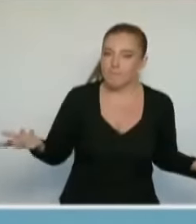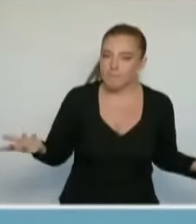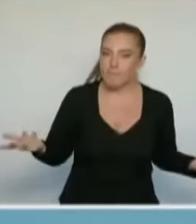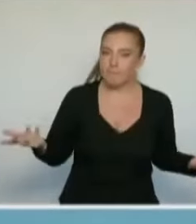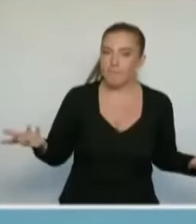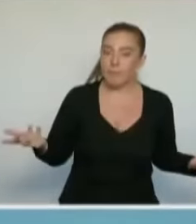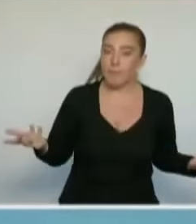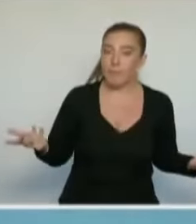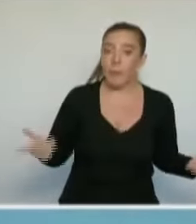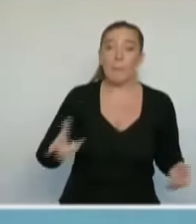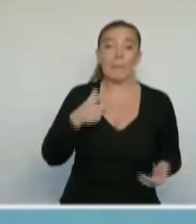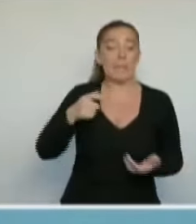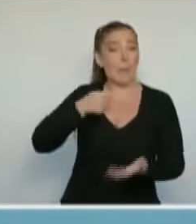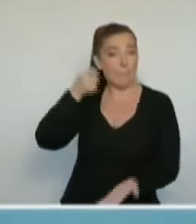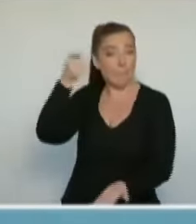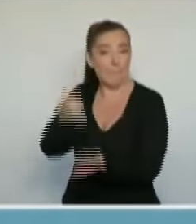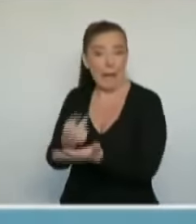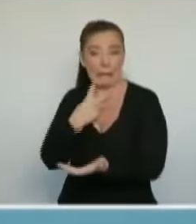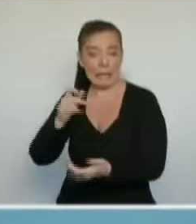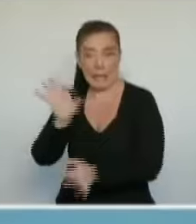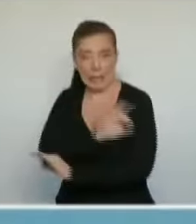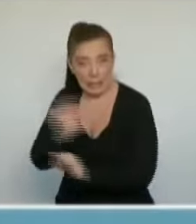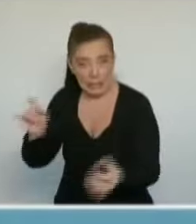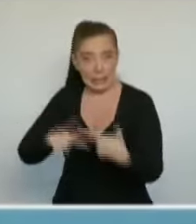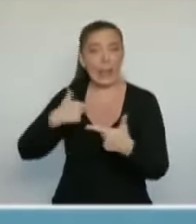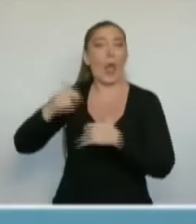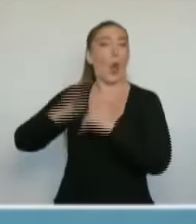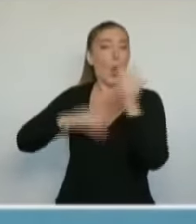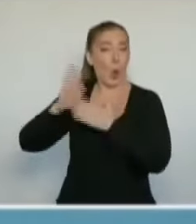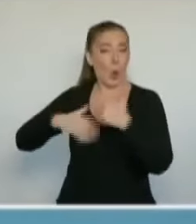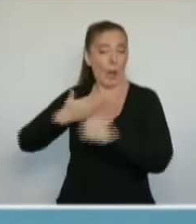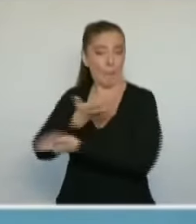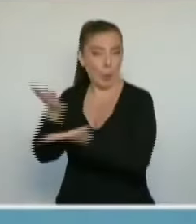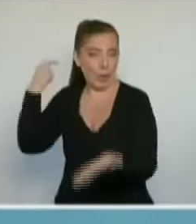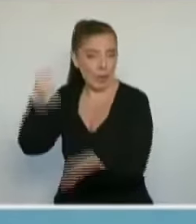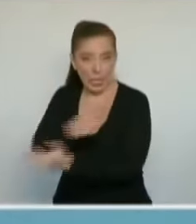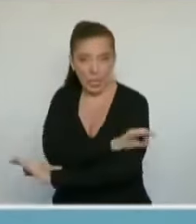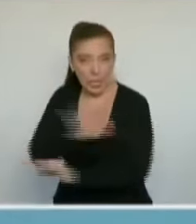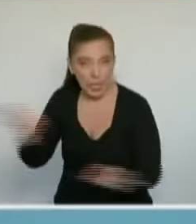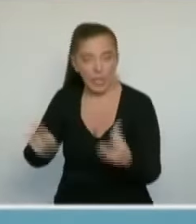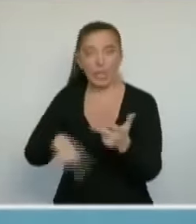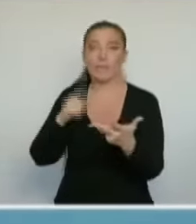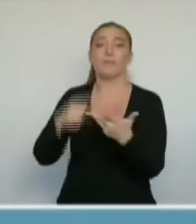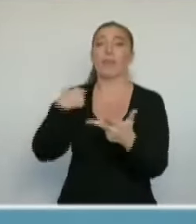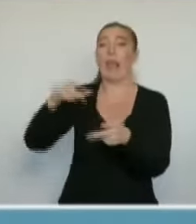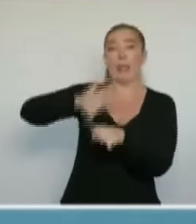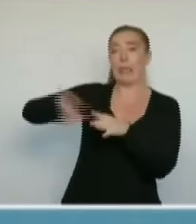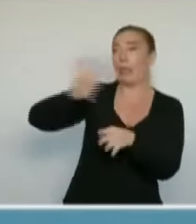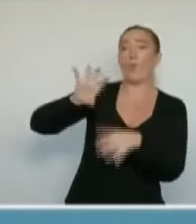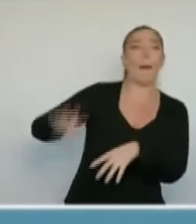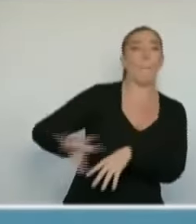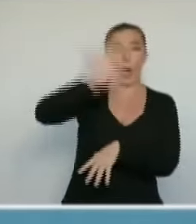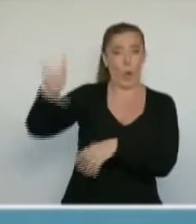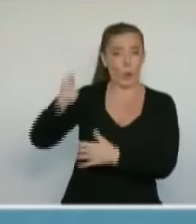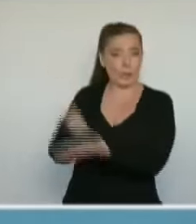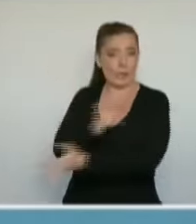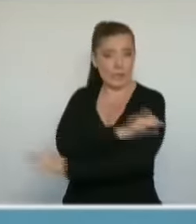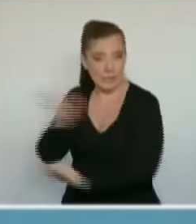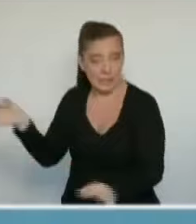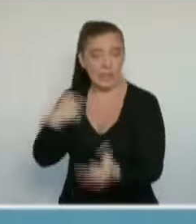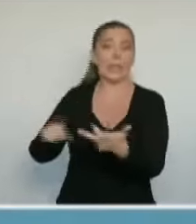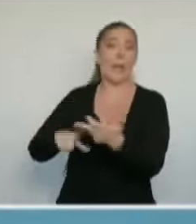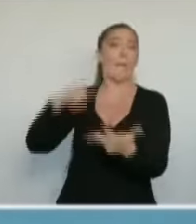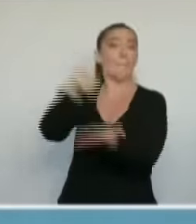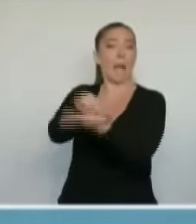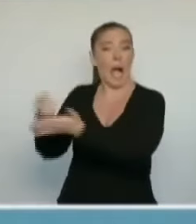no pagaste el CAMESA, la energía, no pagaste las obras públicas, no pagaste lo que le debes a las provincias, no pagaste lo que le debes a